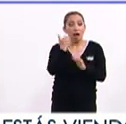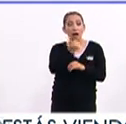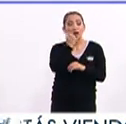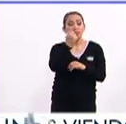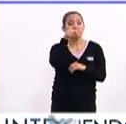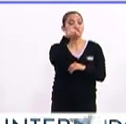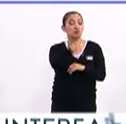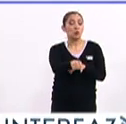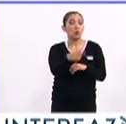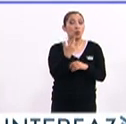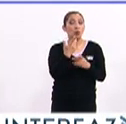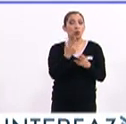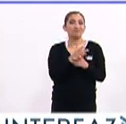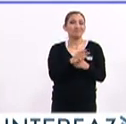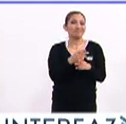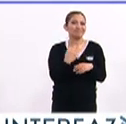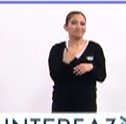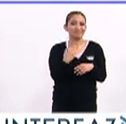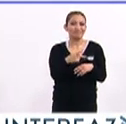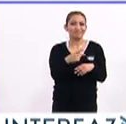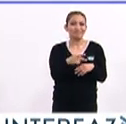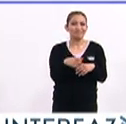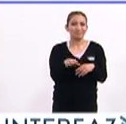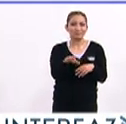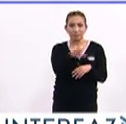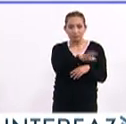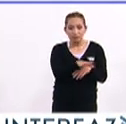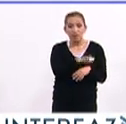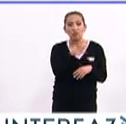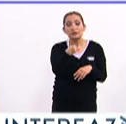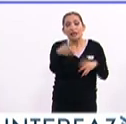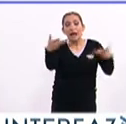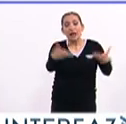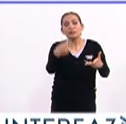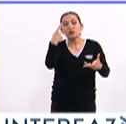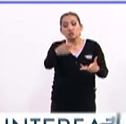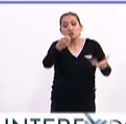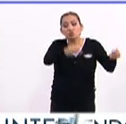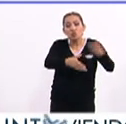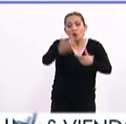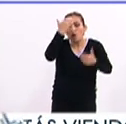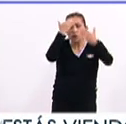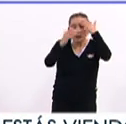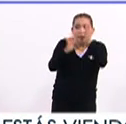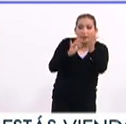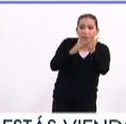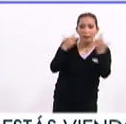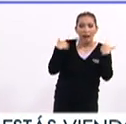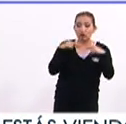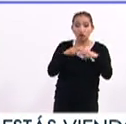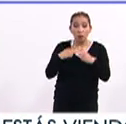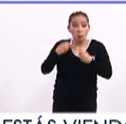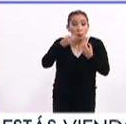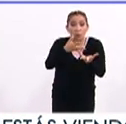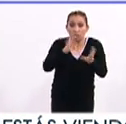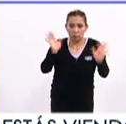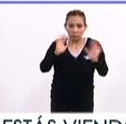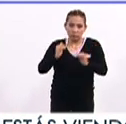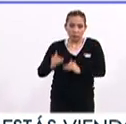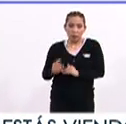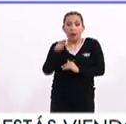son en sí mismos quienes van a producir este conocimiento y no el docente el que se los va a